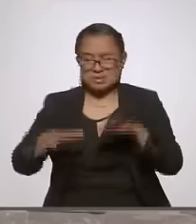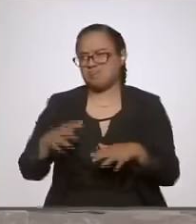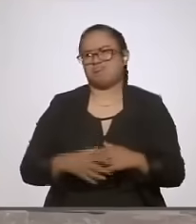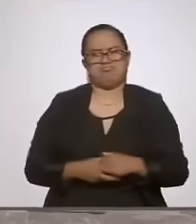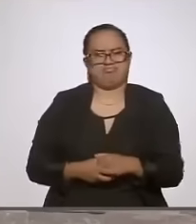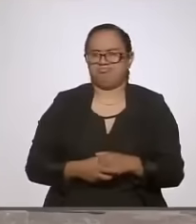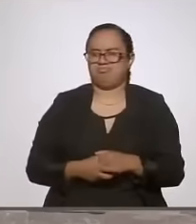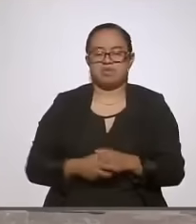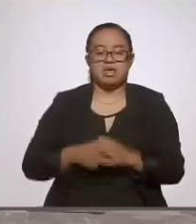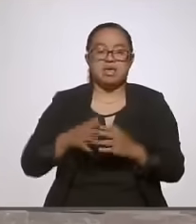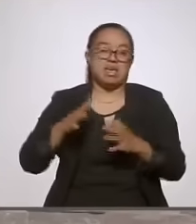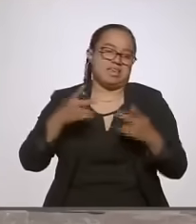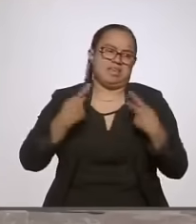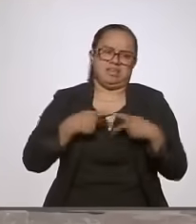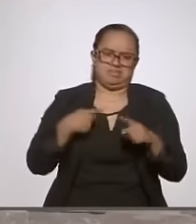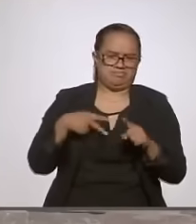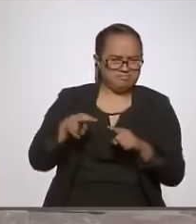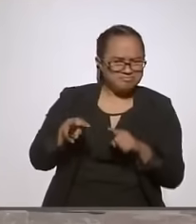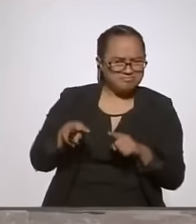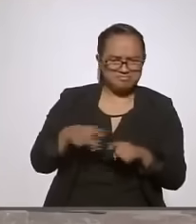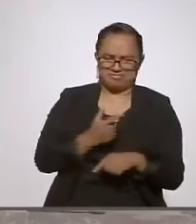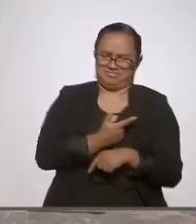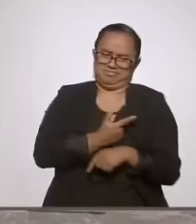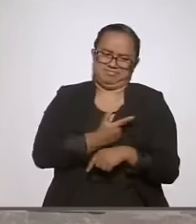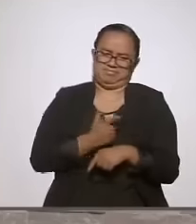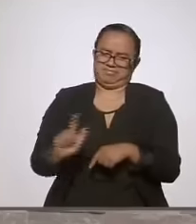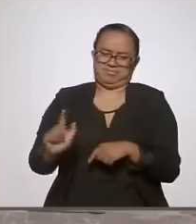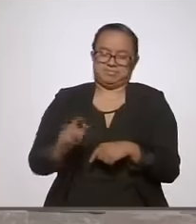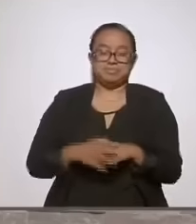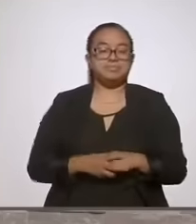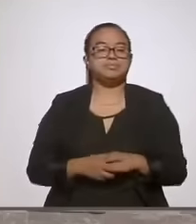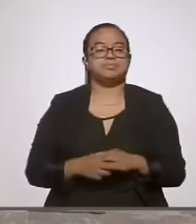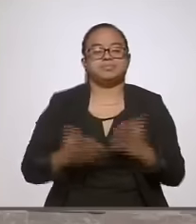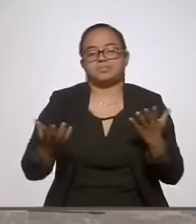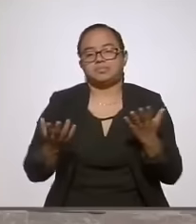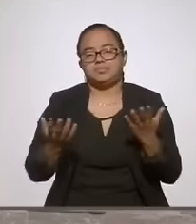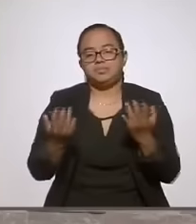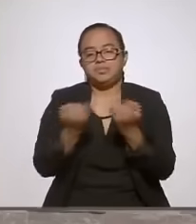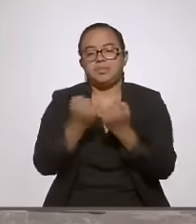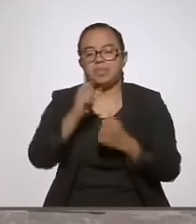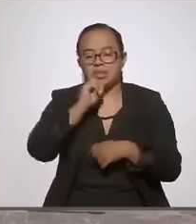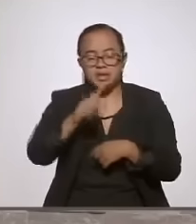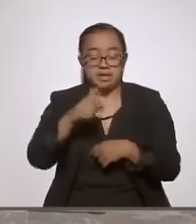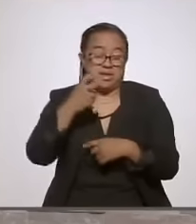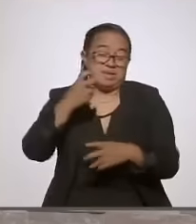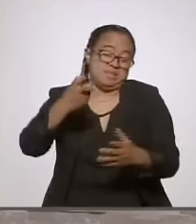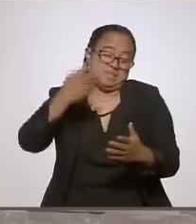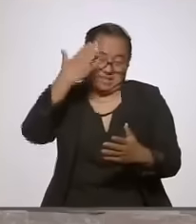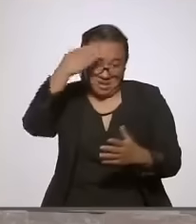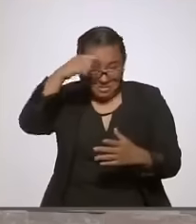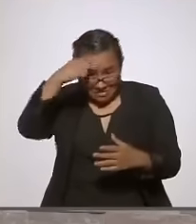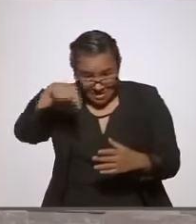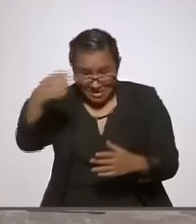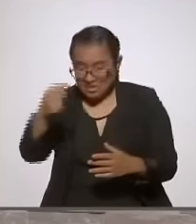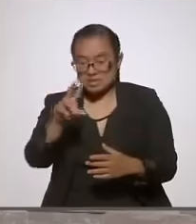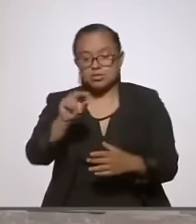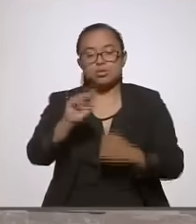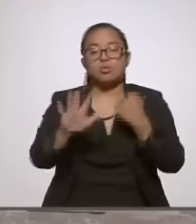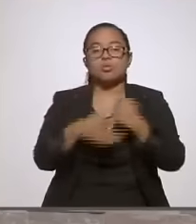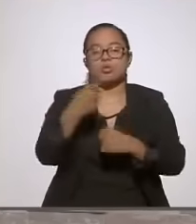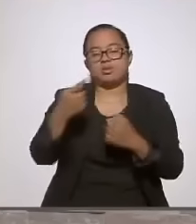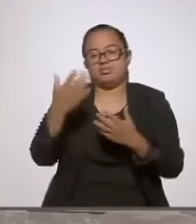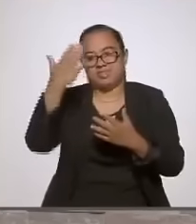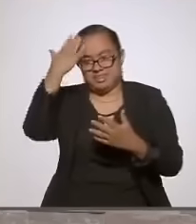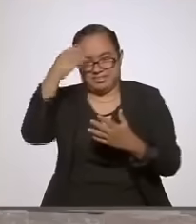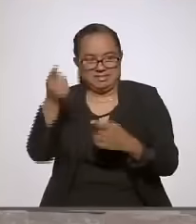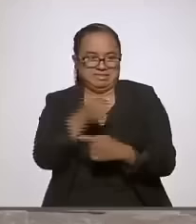híjole, le da esquinazo, le da esquinazo. Y bueno, entendemos que la cosa tampoco es tan sencilla porque también se pelean. Pues